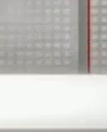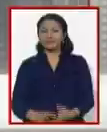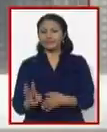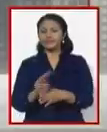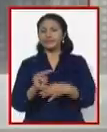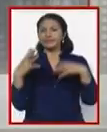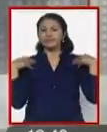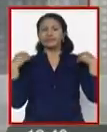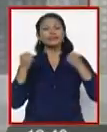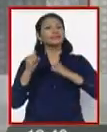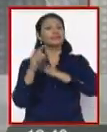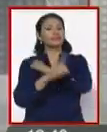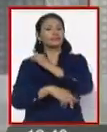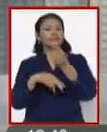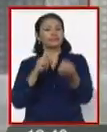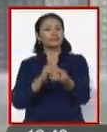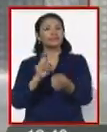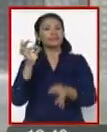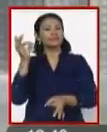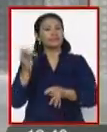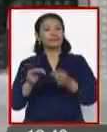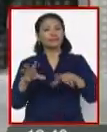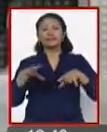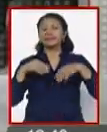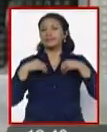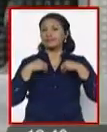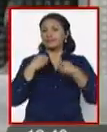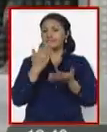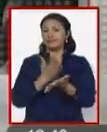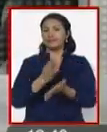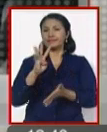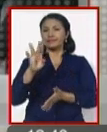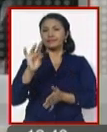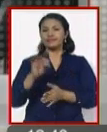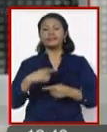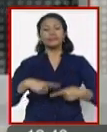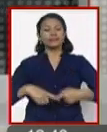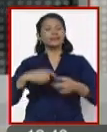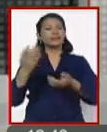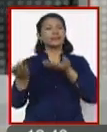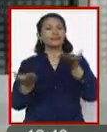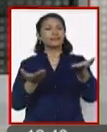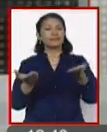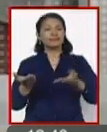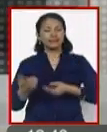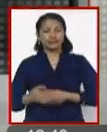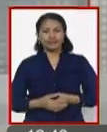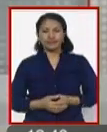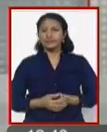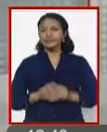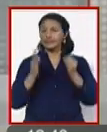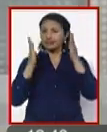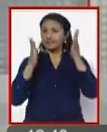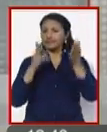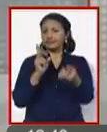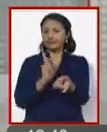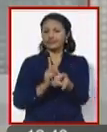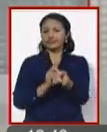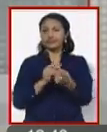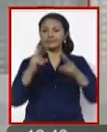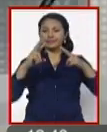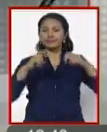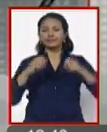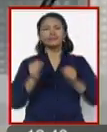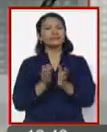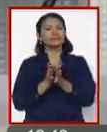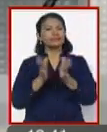El Ministerio de Salud sancionará a los médicos que acatan el paro de 48 horas y suspendieron los servicios de consulta externa. Por su parte, los galenos